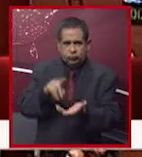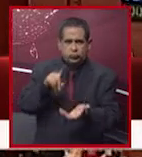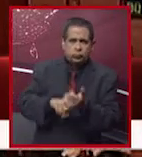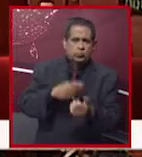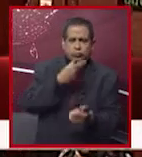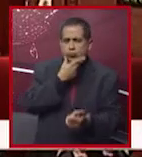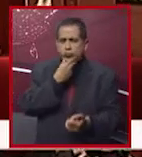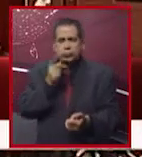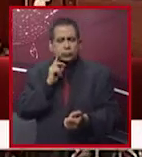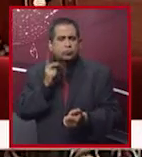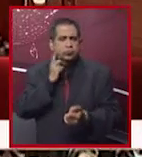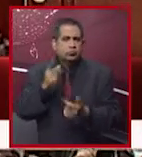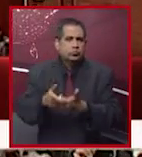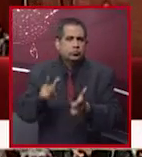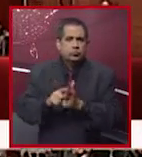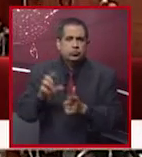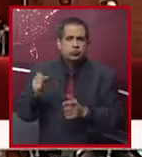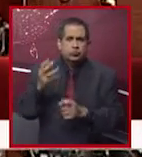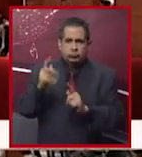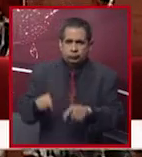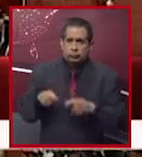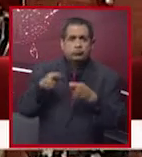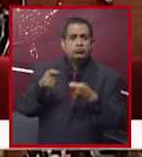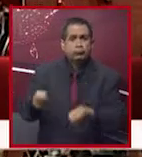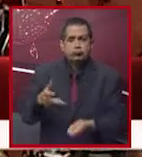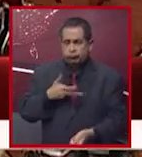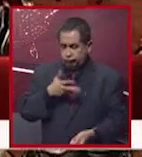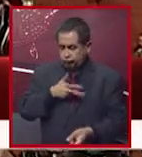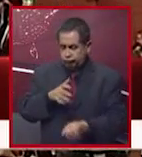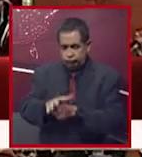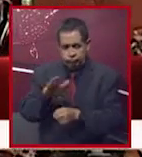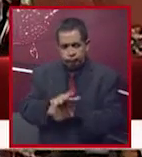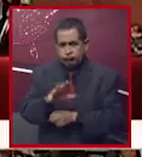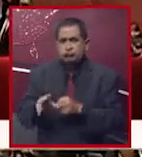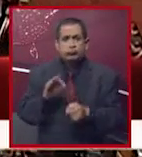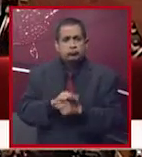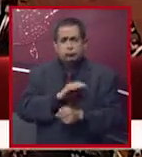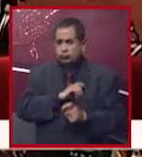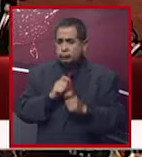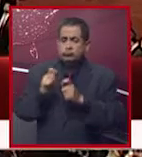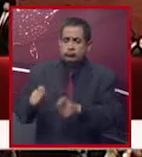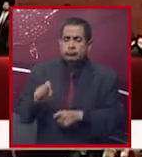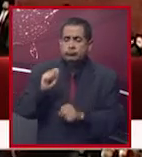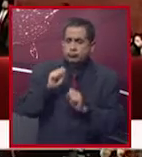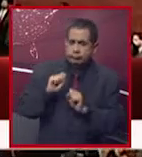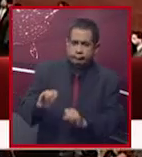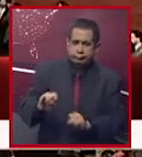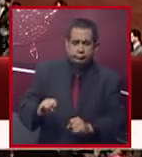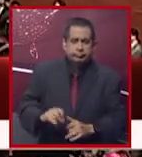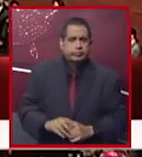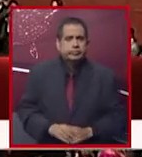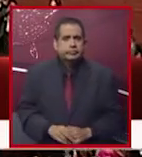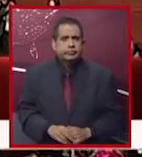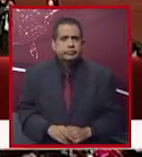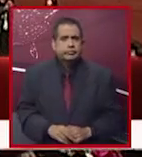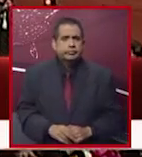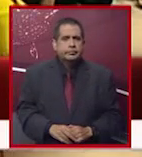diputados y senadores para la 64ª legislatura, tendrían todos sus derechos garantizados.